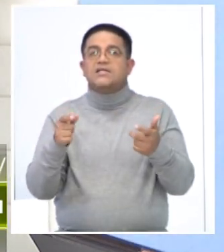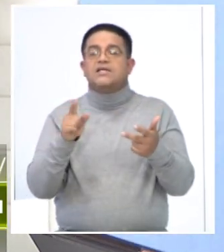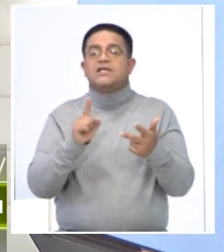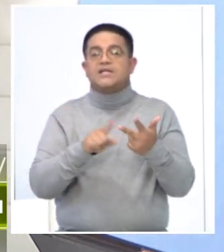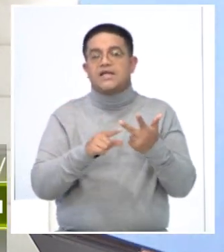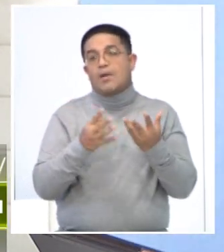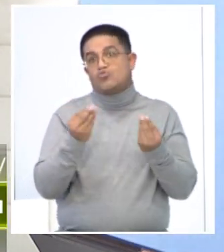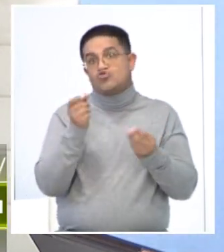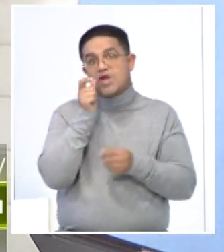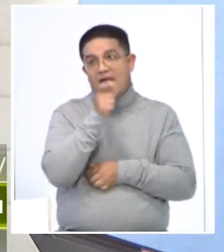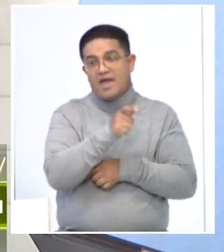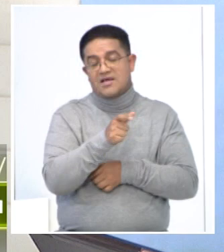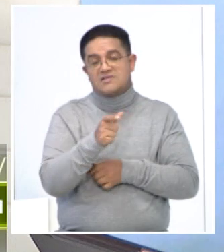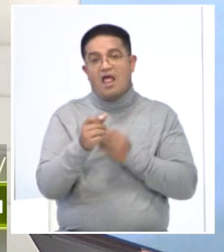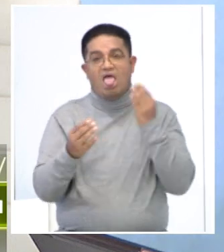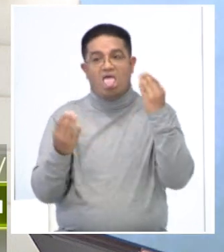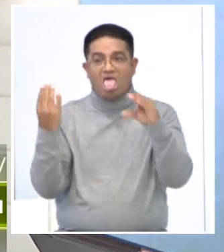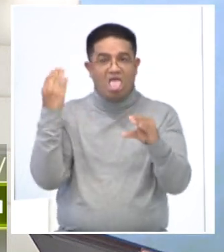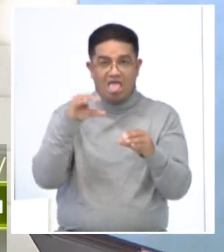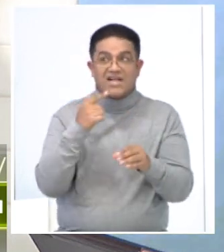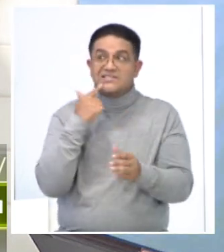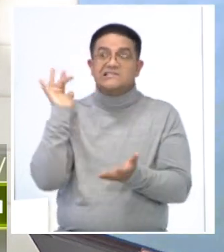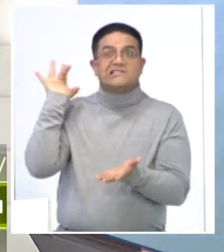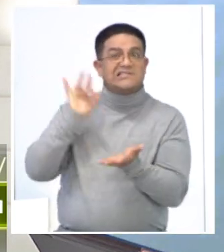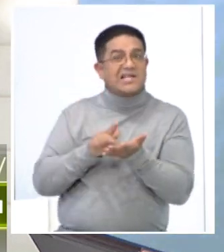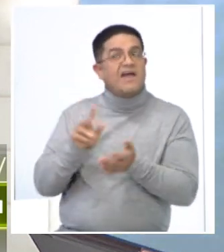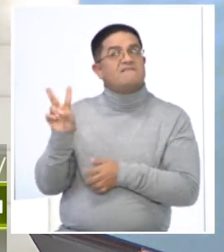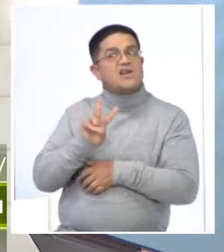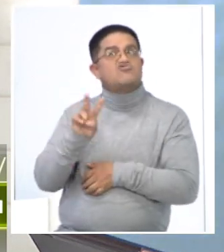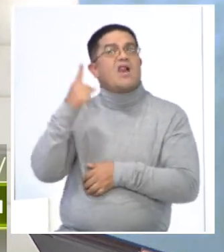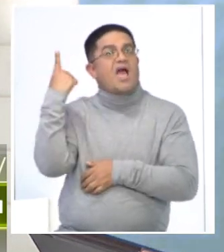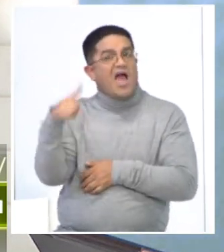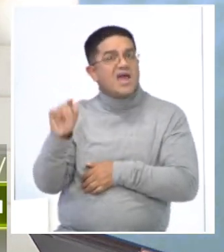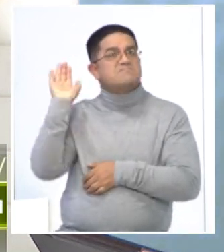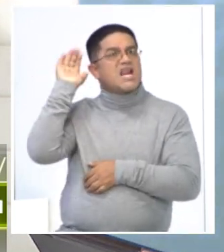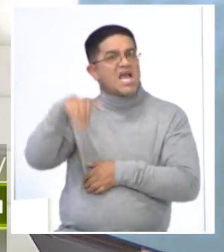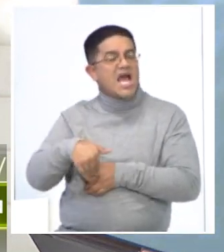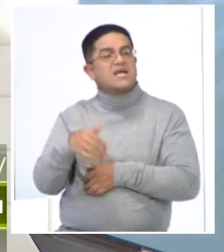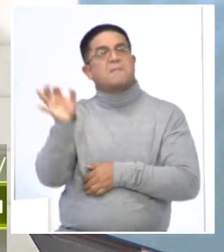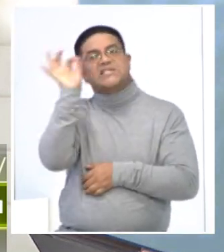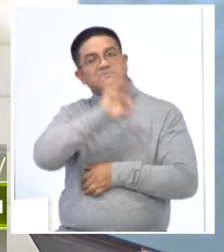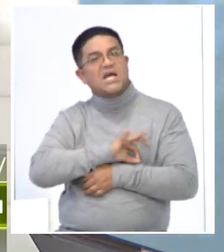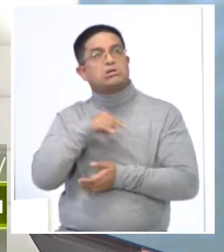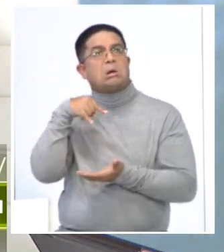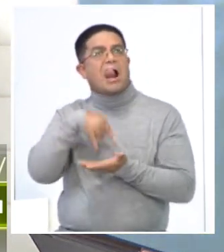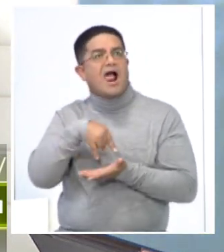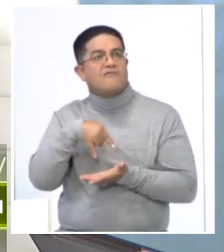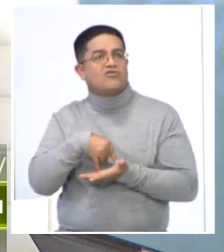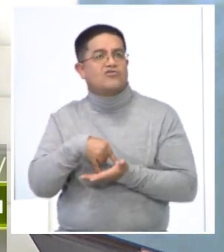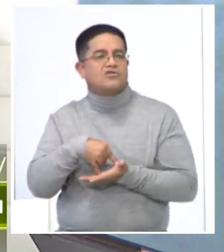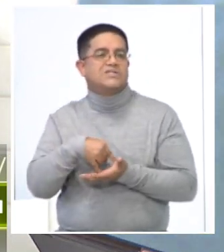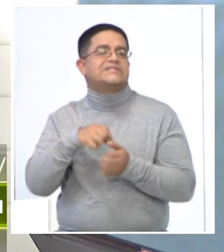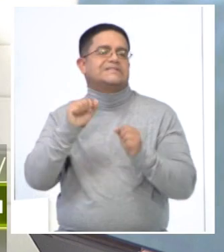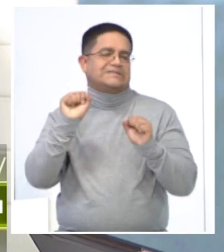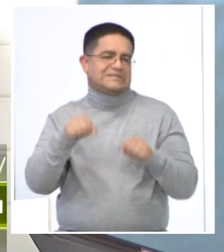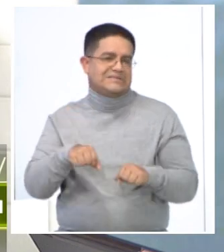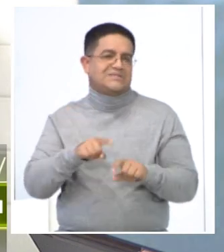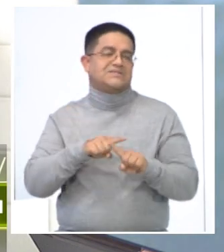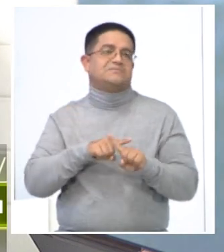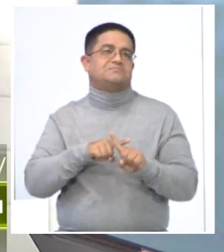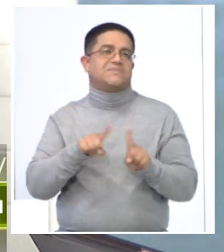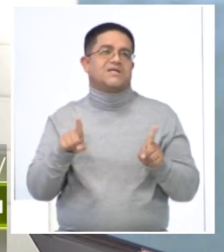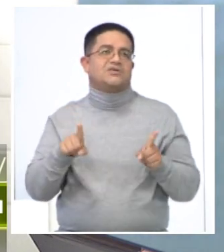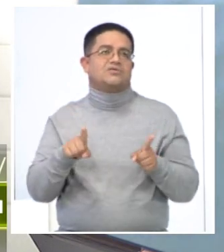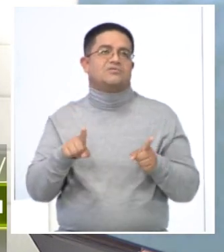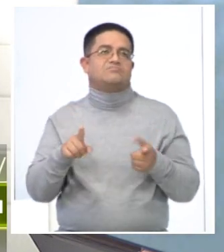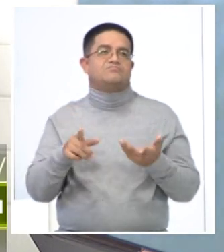por las redes sociales es que ya llegó a Venezuela se consiguió en maracay en barquisimeto en carabobo Pues sí pero es una cepa que probablemente